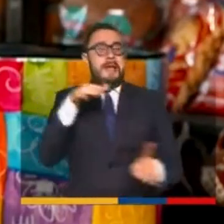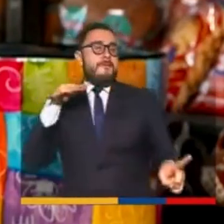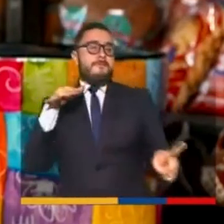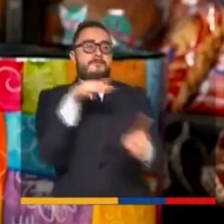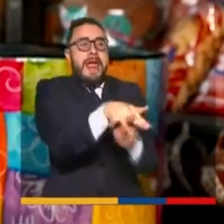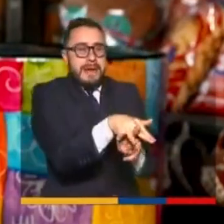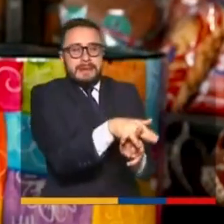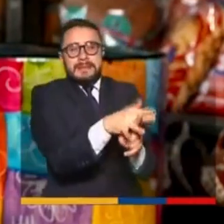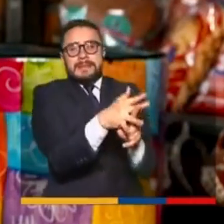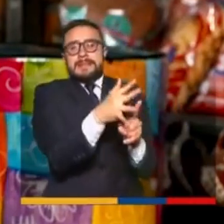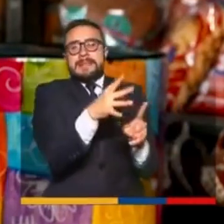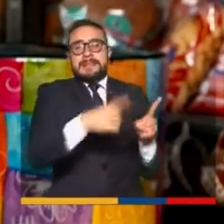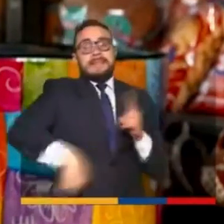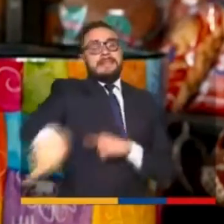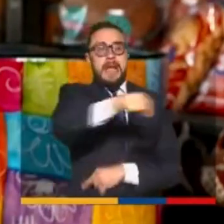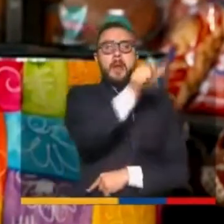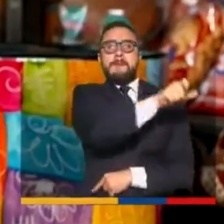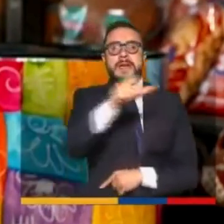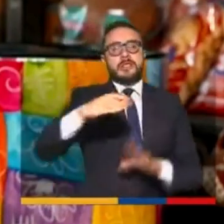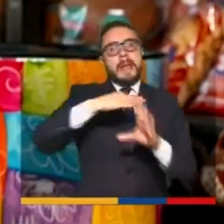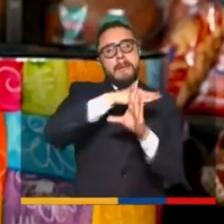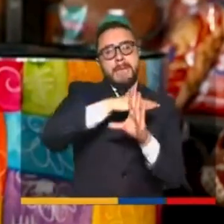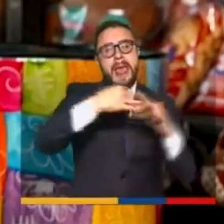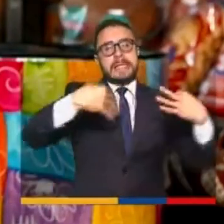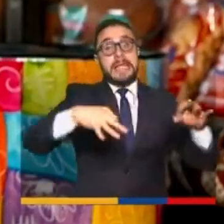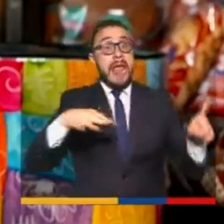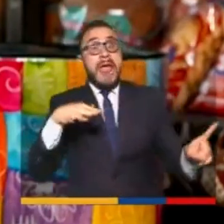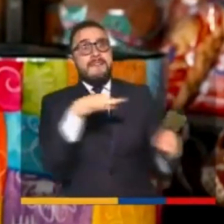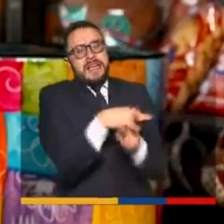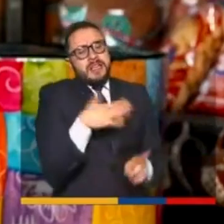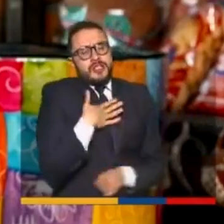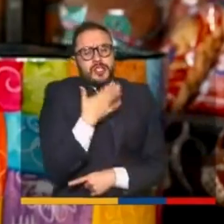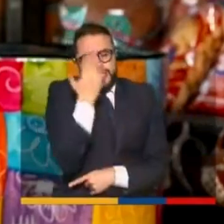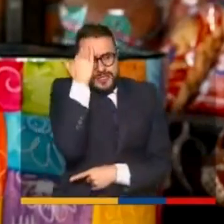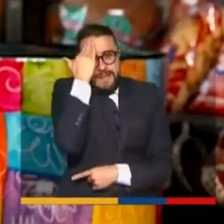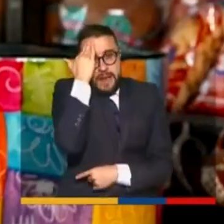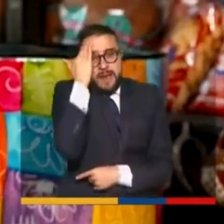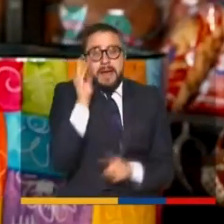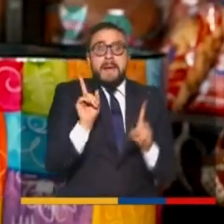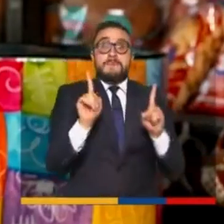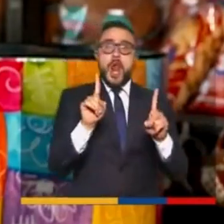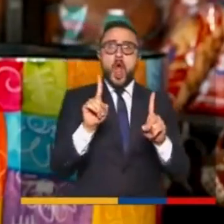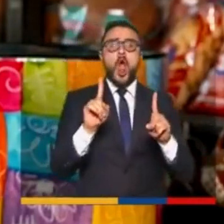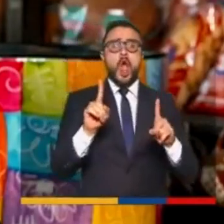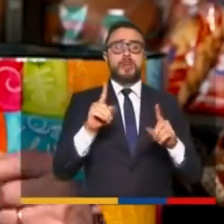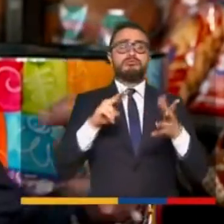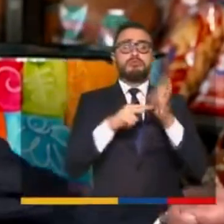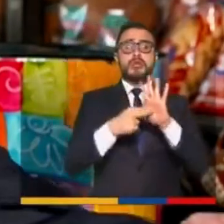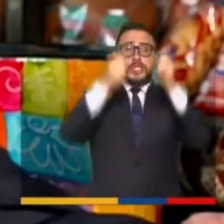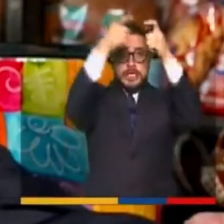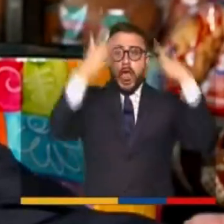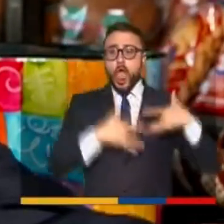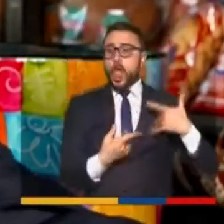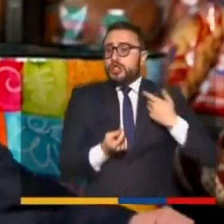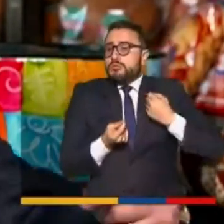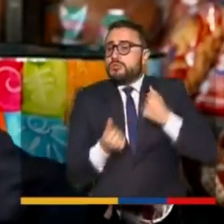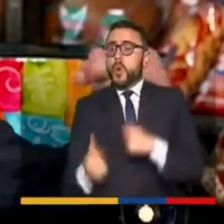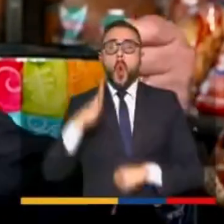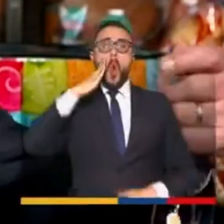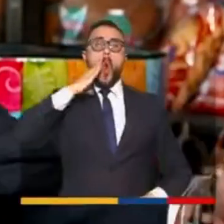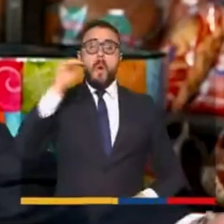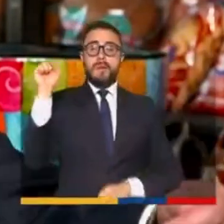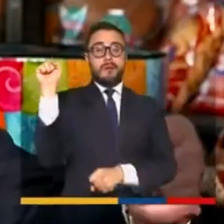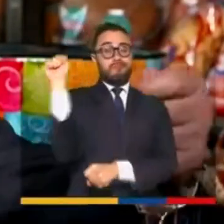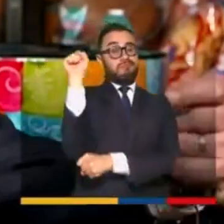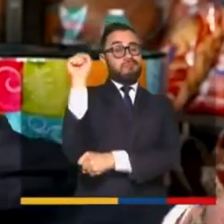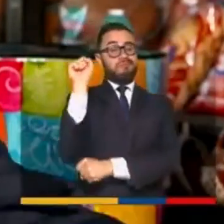en cierta forma, oposición a la clase media, pero no está bien que se subsidie a un señor que tiene